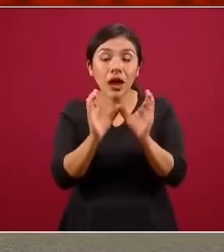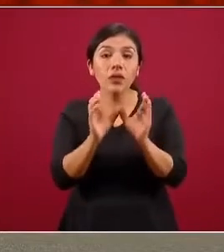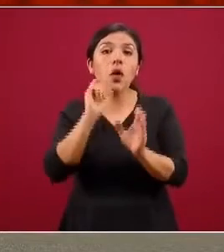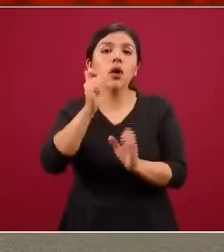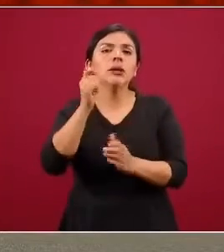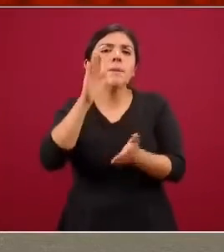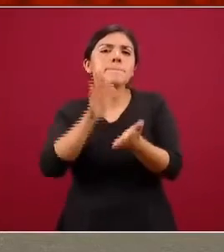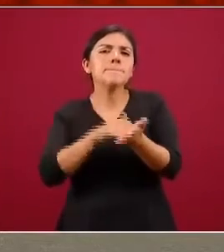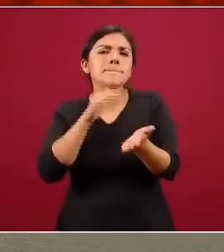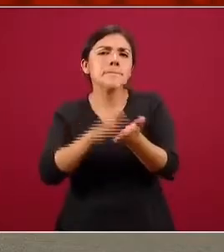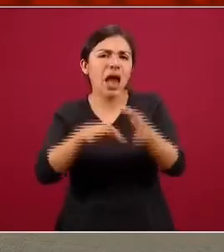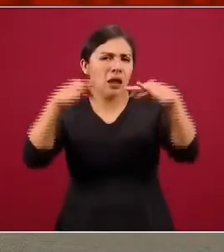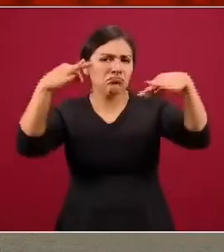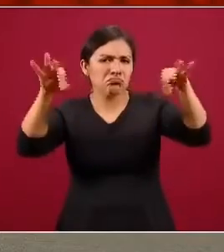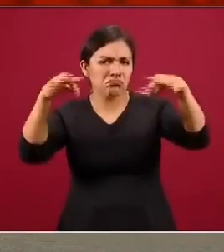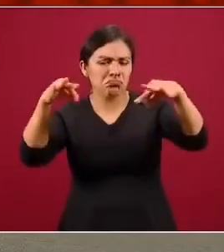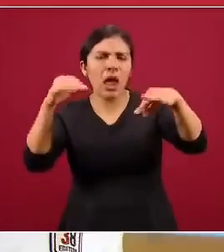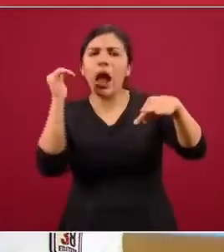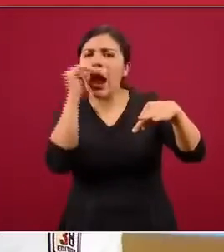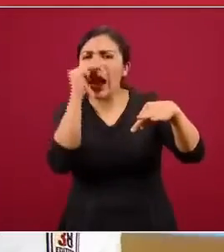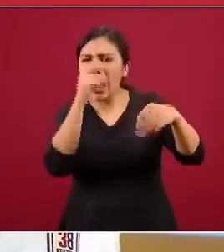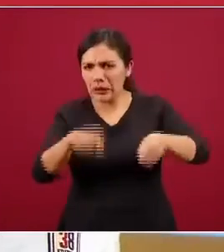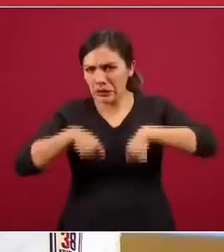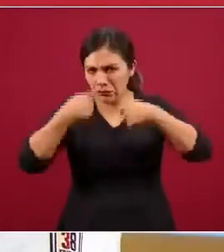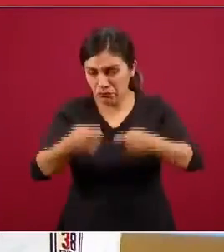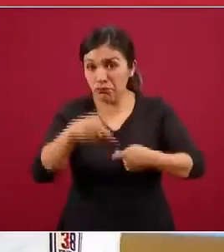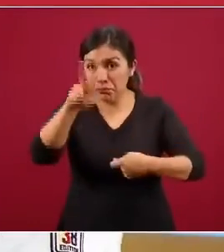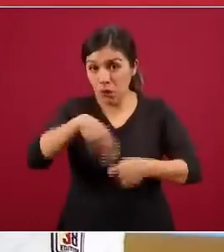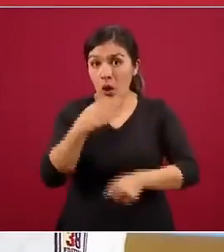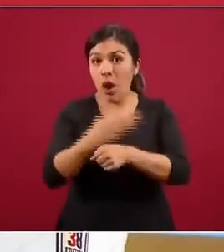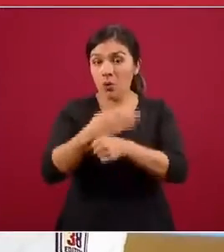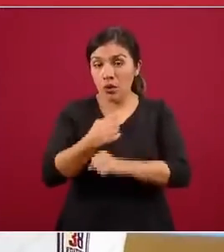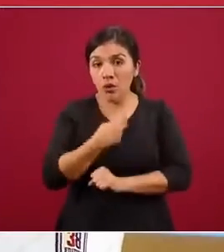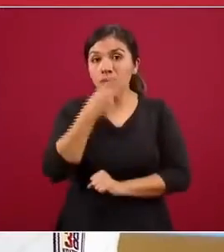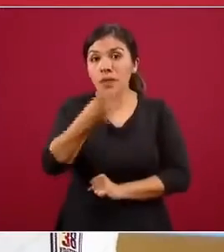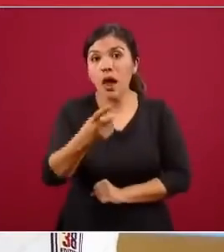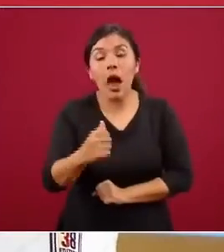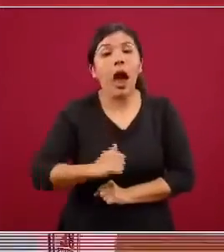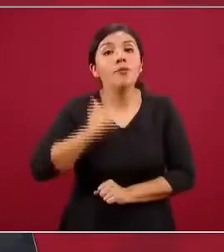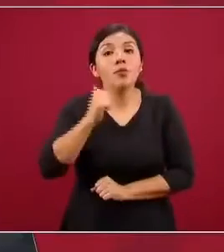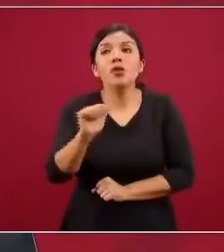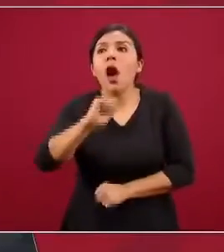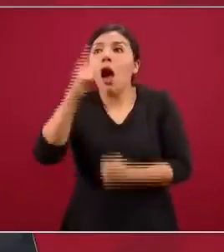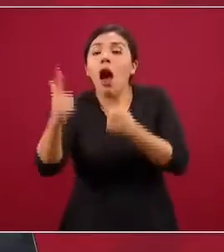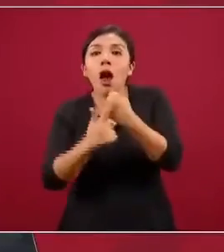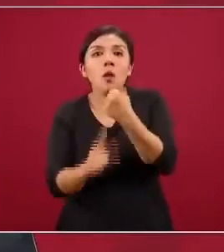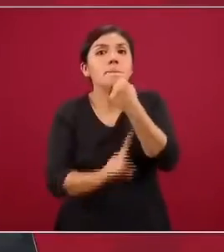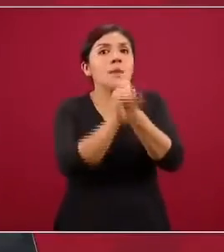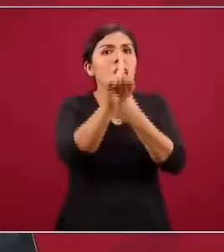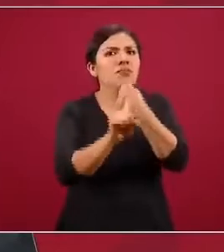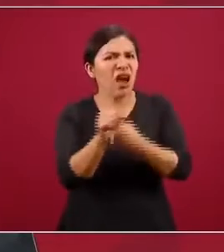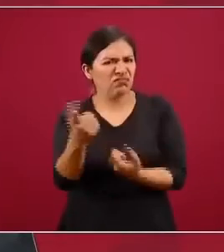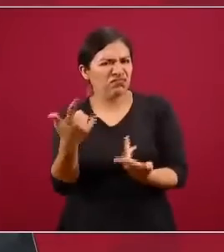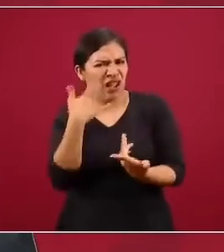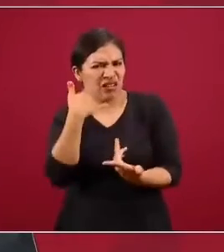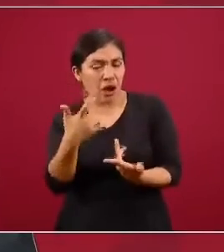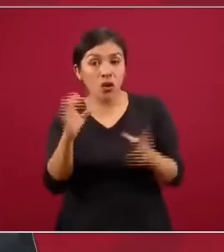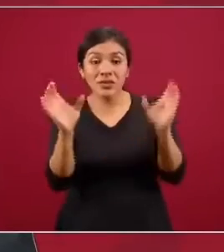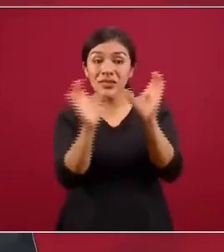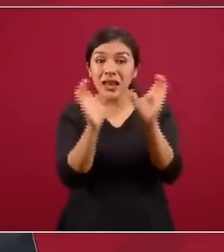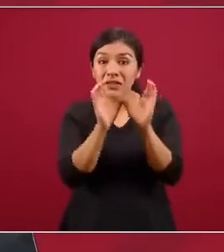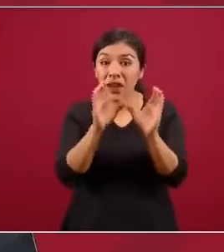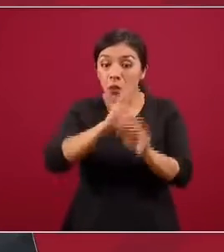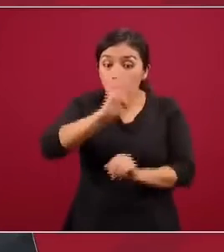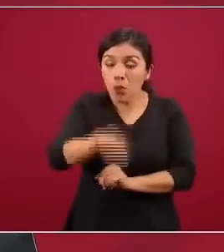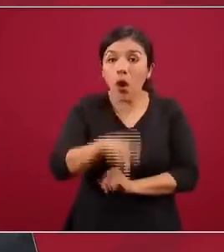es un documento gratuito, por cierto, aprovecho para que si hay alguna situación de anomalías, el certificado